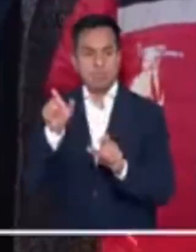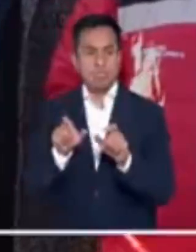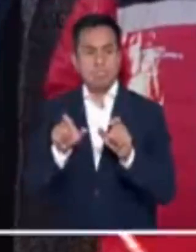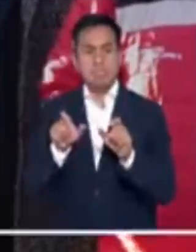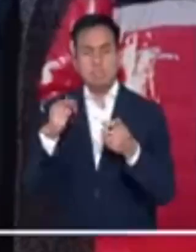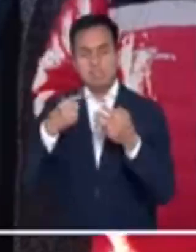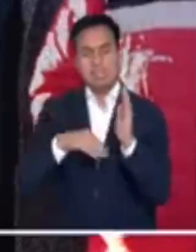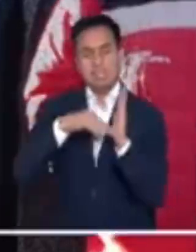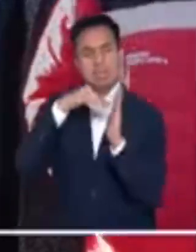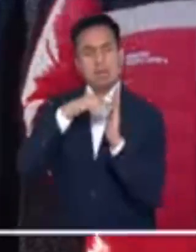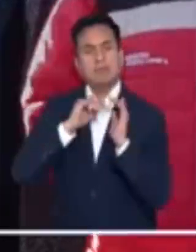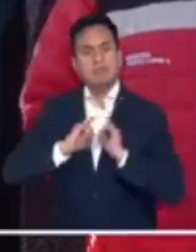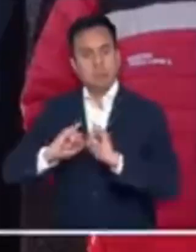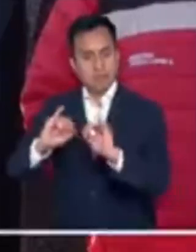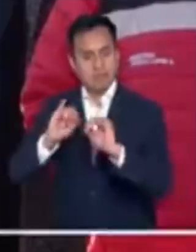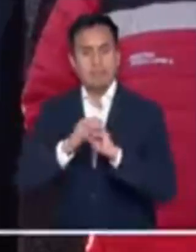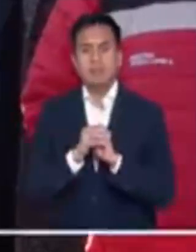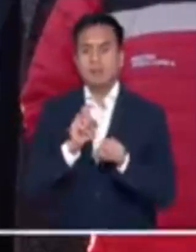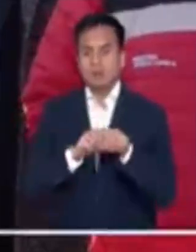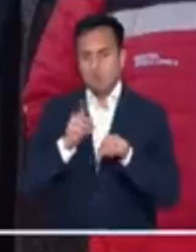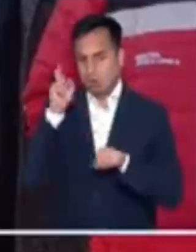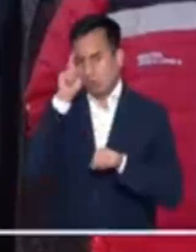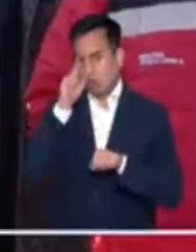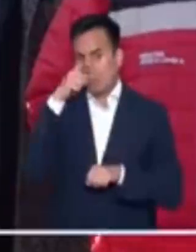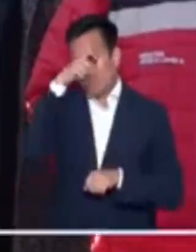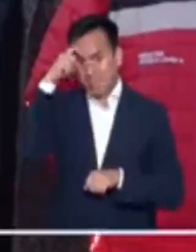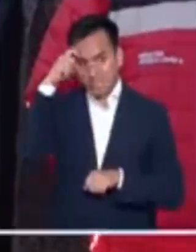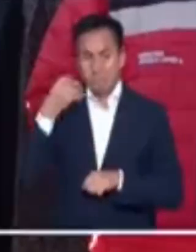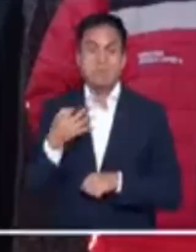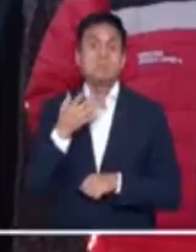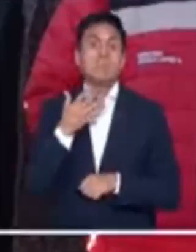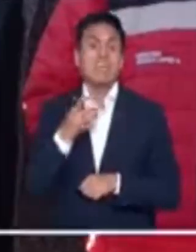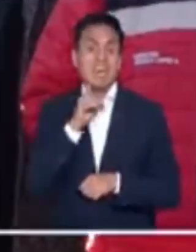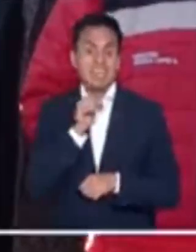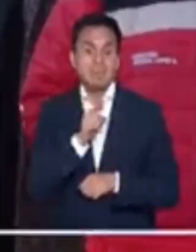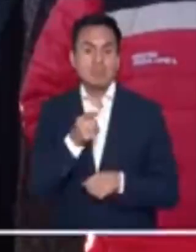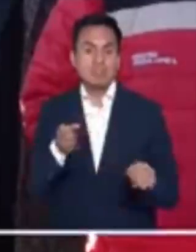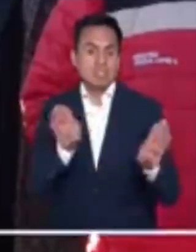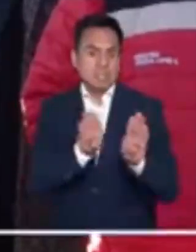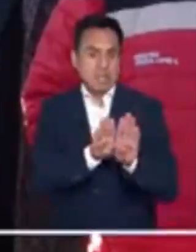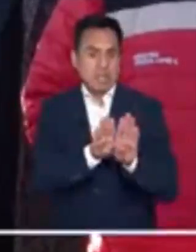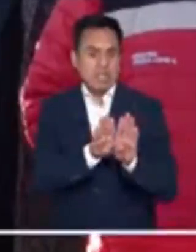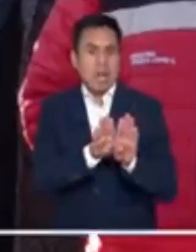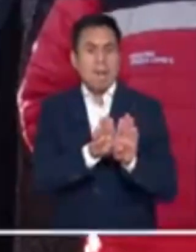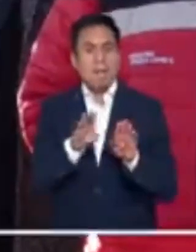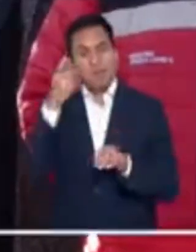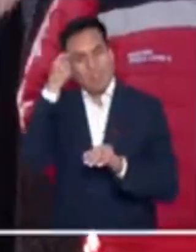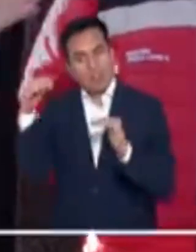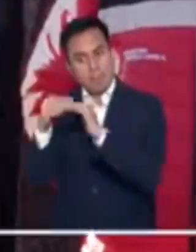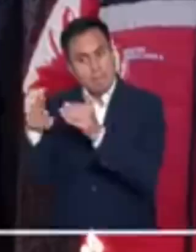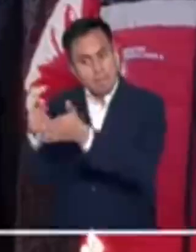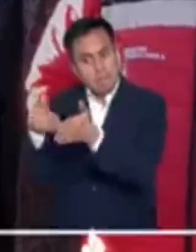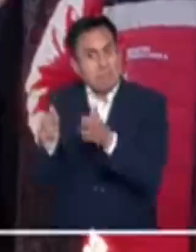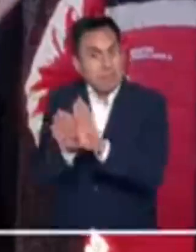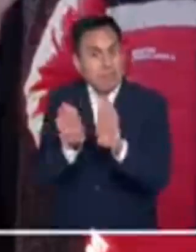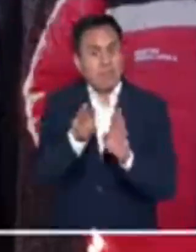las distintas etapas que van. El momento más complejo va a ser el verano, ciertamente, porque ahí vamos a tener cerradas distintas pistas de Providencia, pero vamos a partir